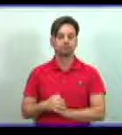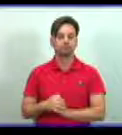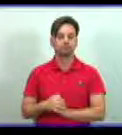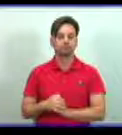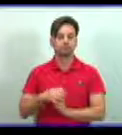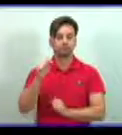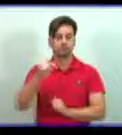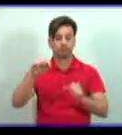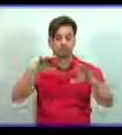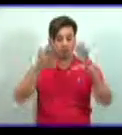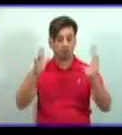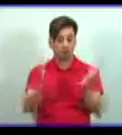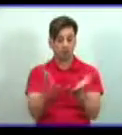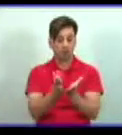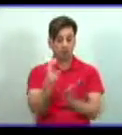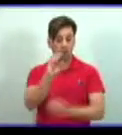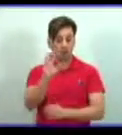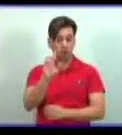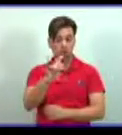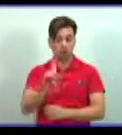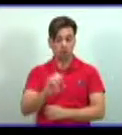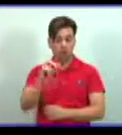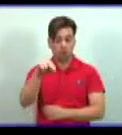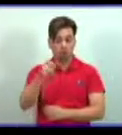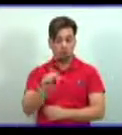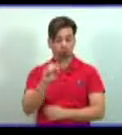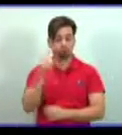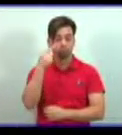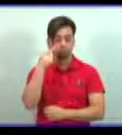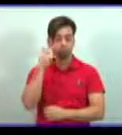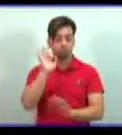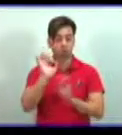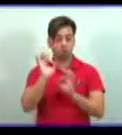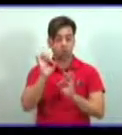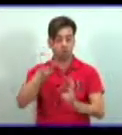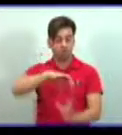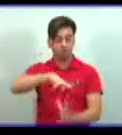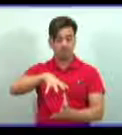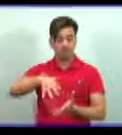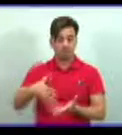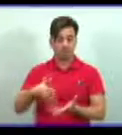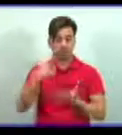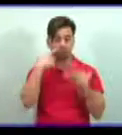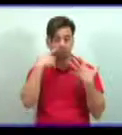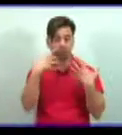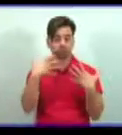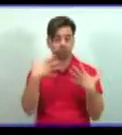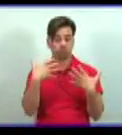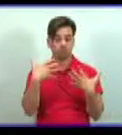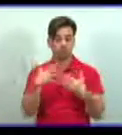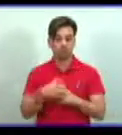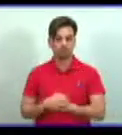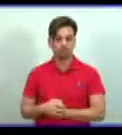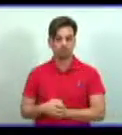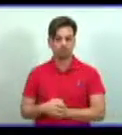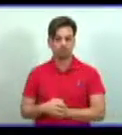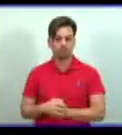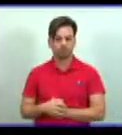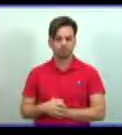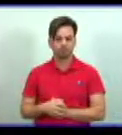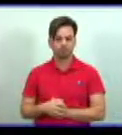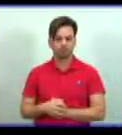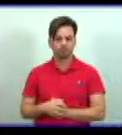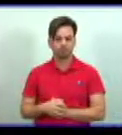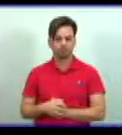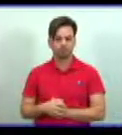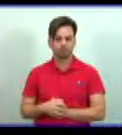esta capa que protege a nuestro planeta y que ya aprendimos en nuestro encuentro la importancia que tiene. Fíjense, algo